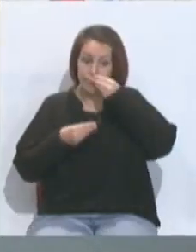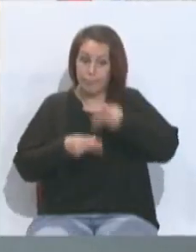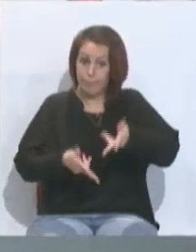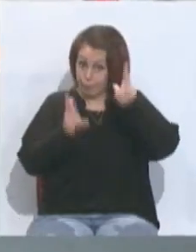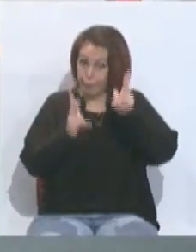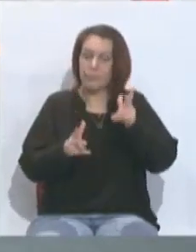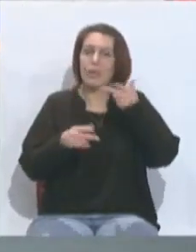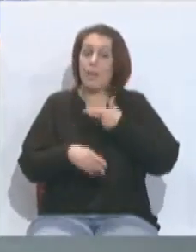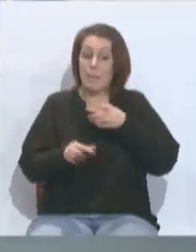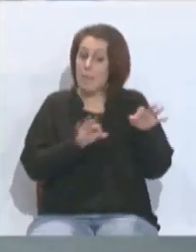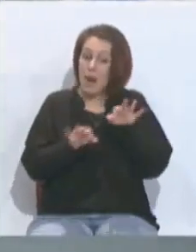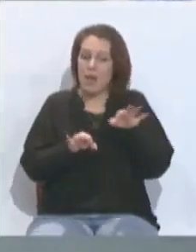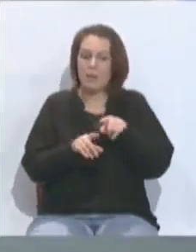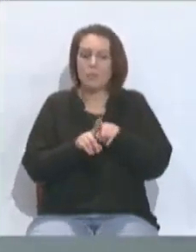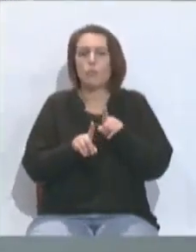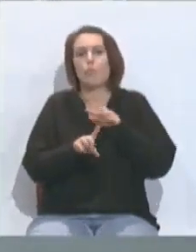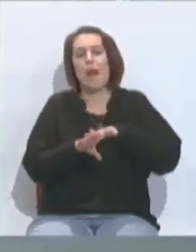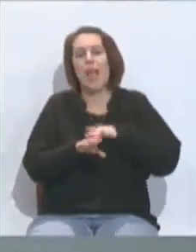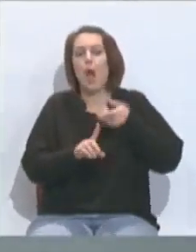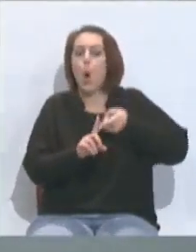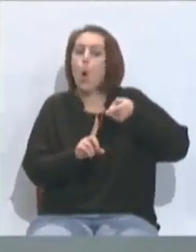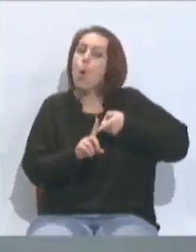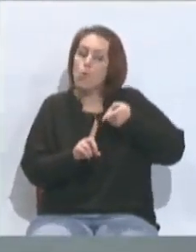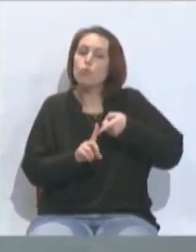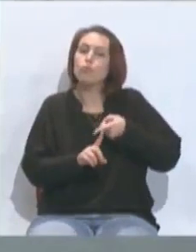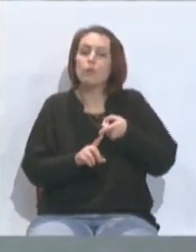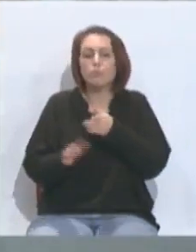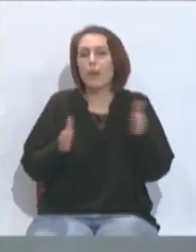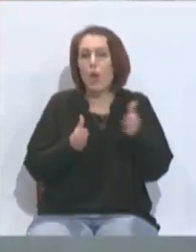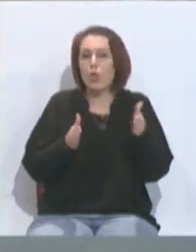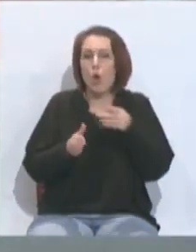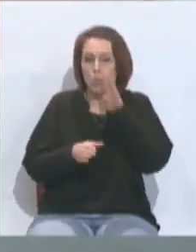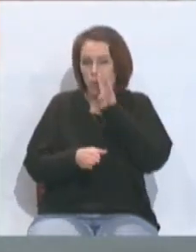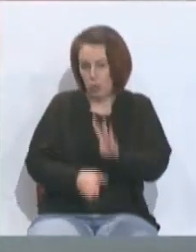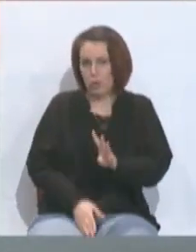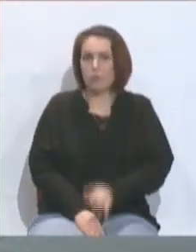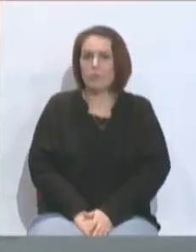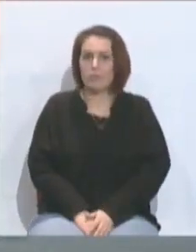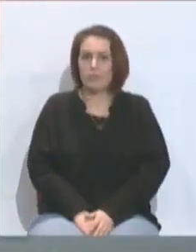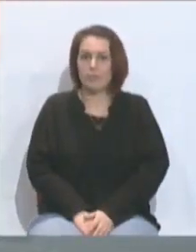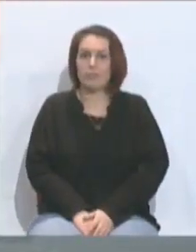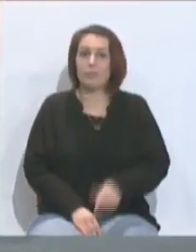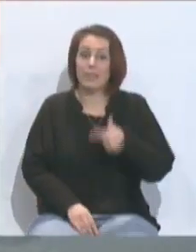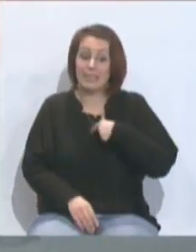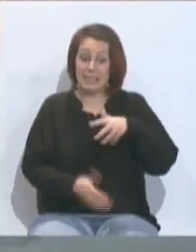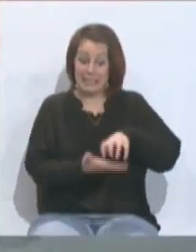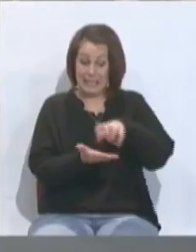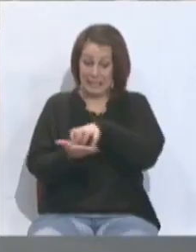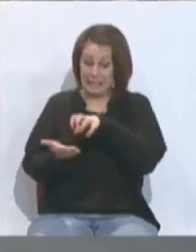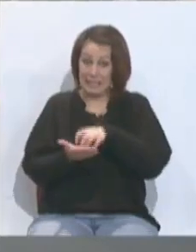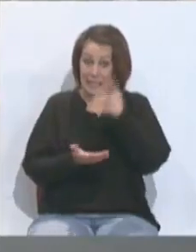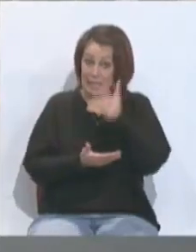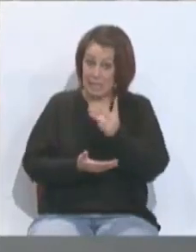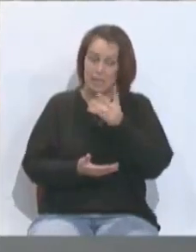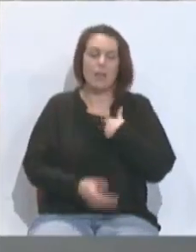una autorización demanial para la explotación del inmueble durante un periodo de 4 años. Estas 3 instalaciones vienen